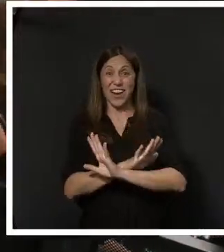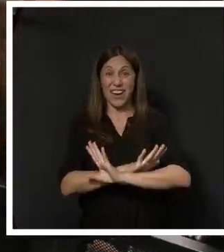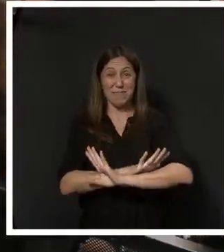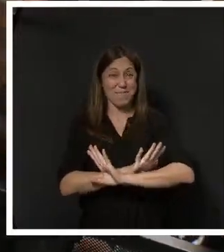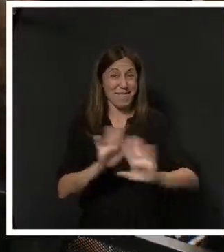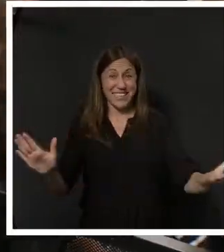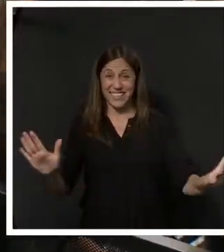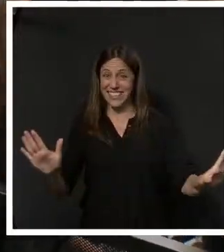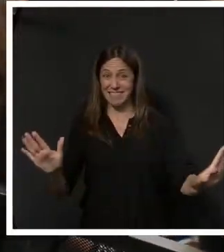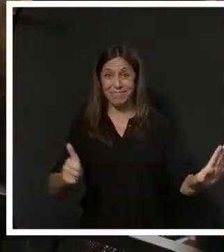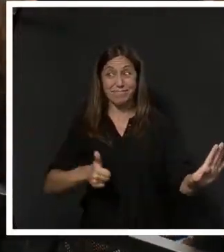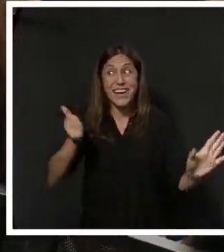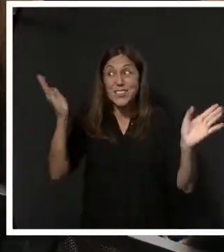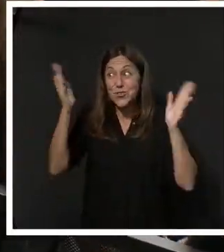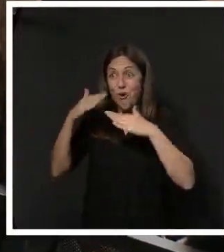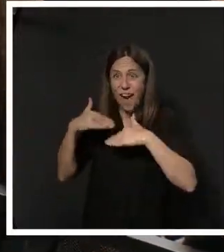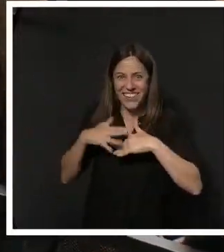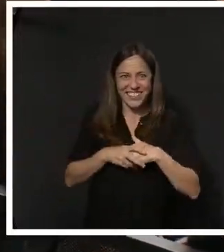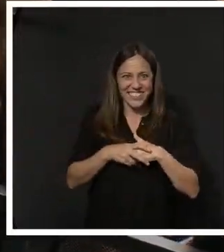Perdón